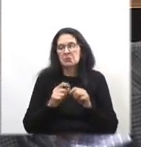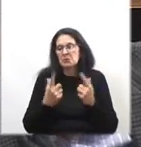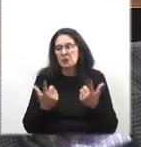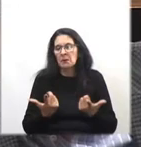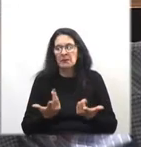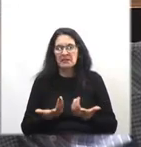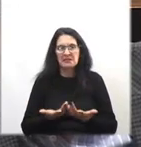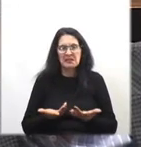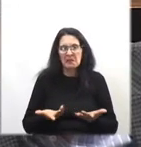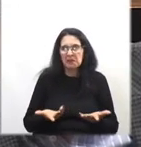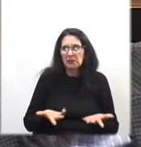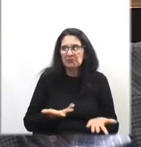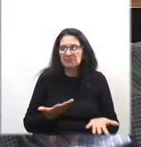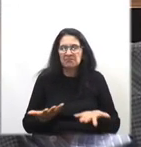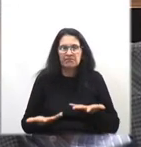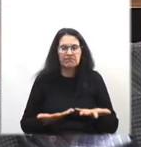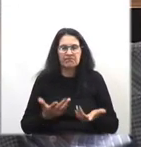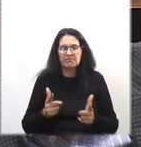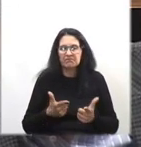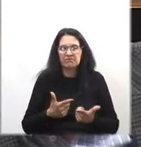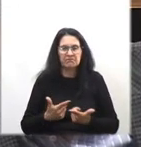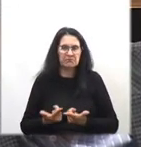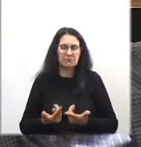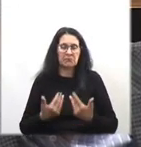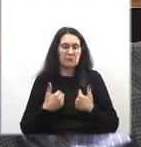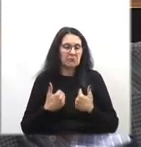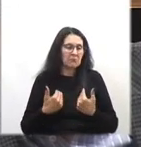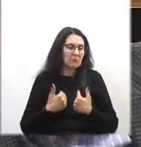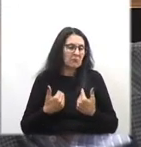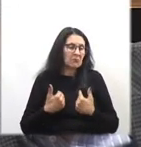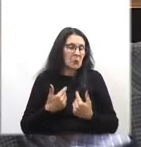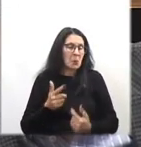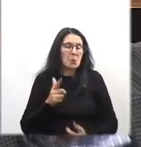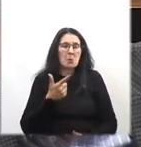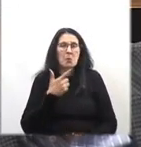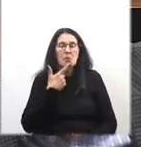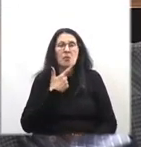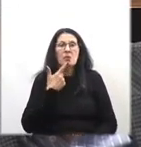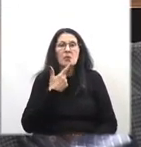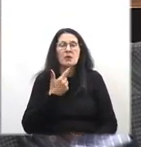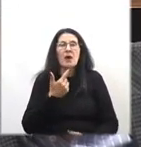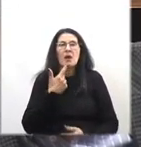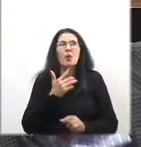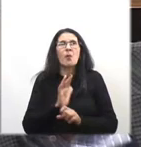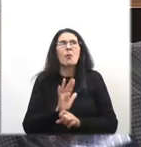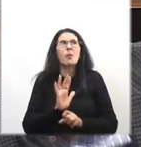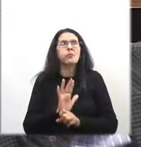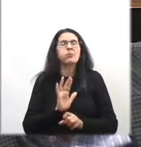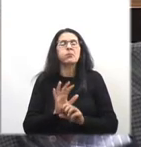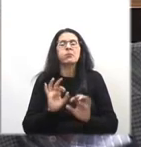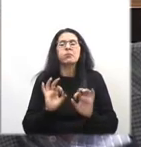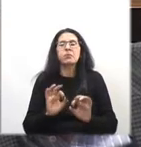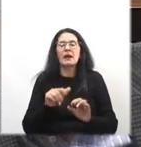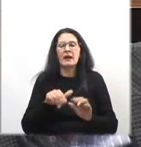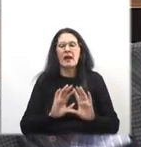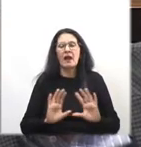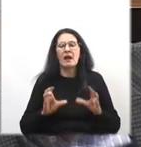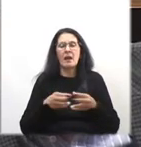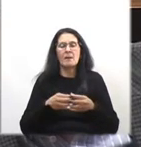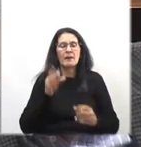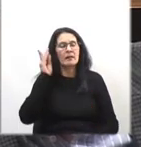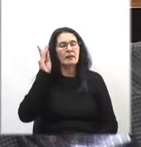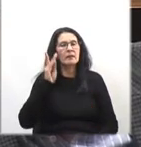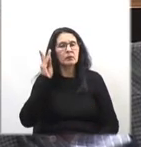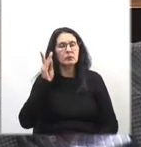sorpresivo, diríamos, que yo no dudaría en calificar como un sinceramiento de la Cámara de Diputados